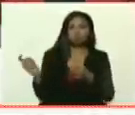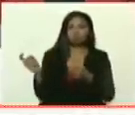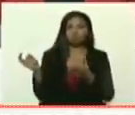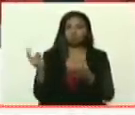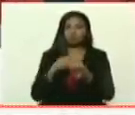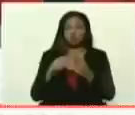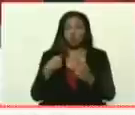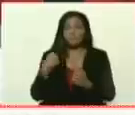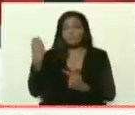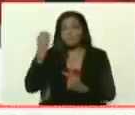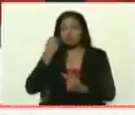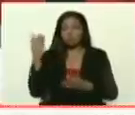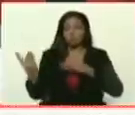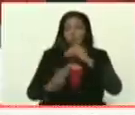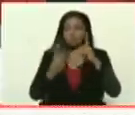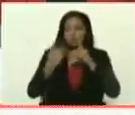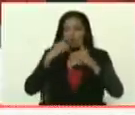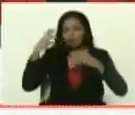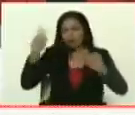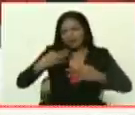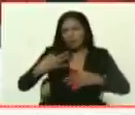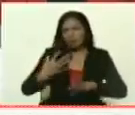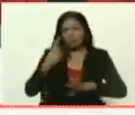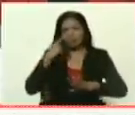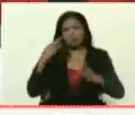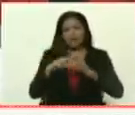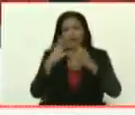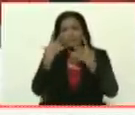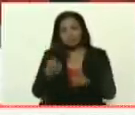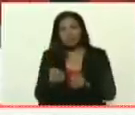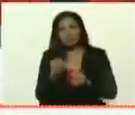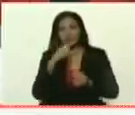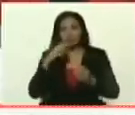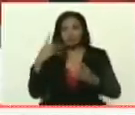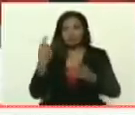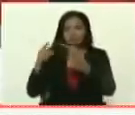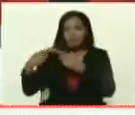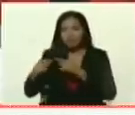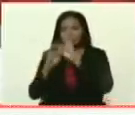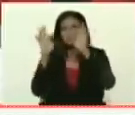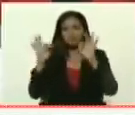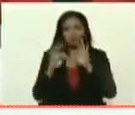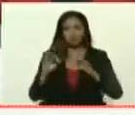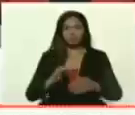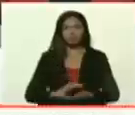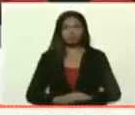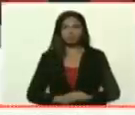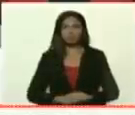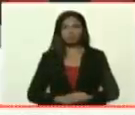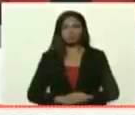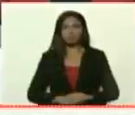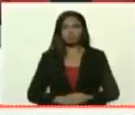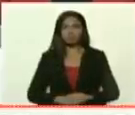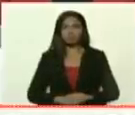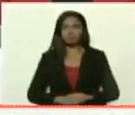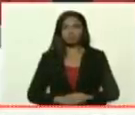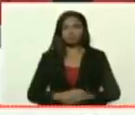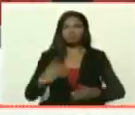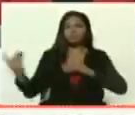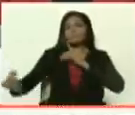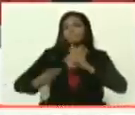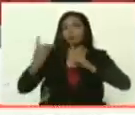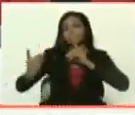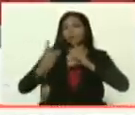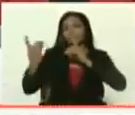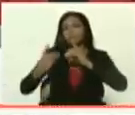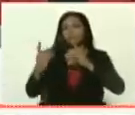Yo creo en el diálogo, en el entendimiento de los diversos, en el debate permanente